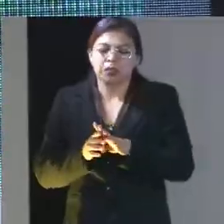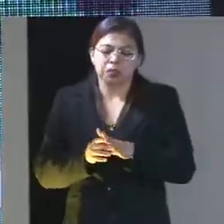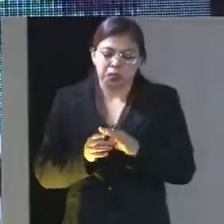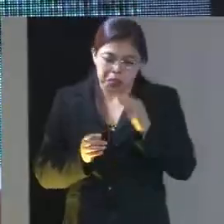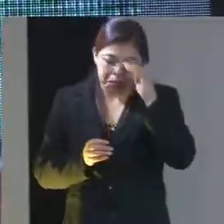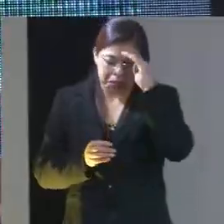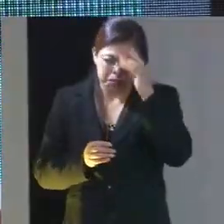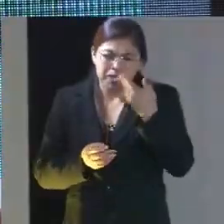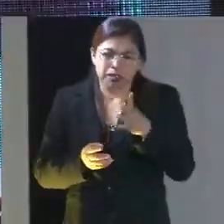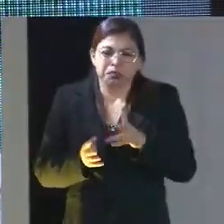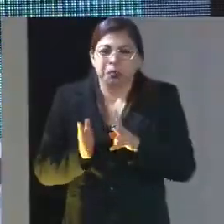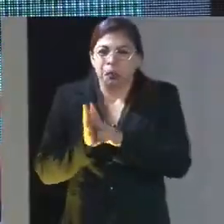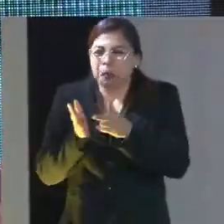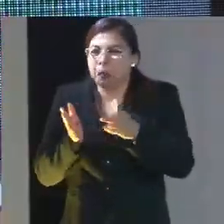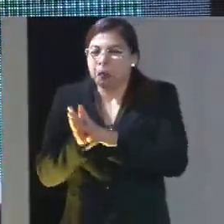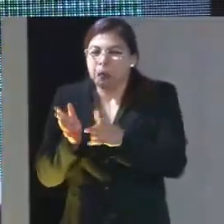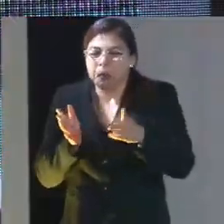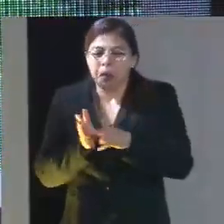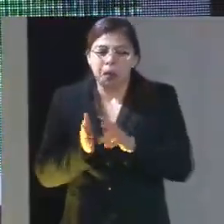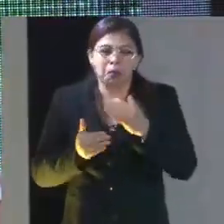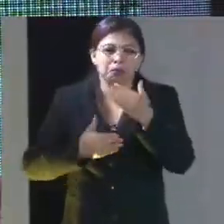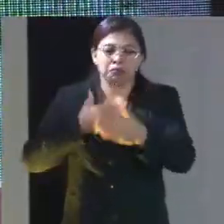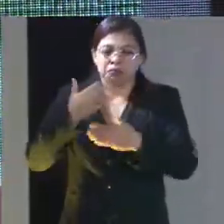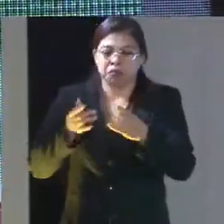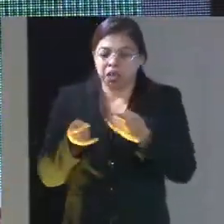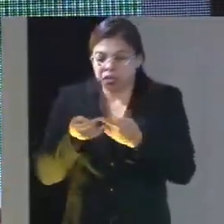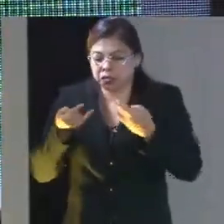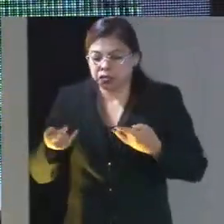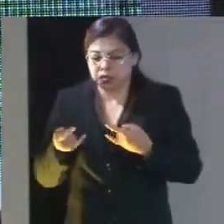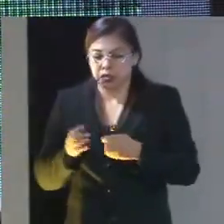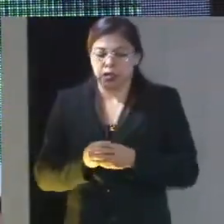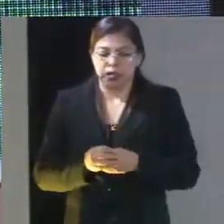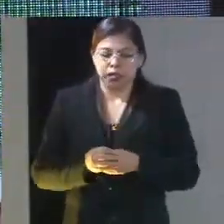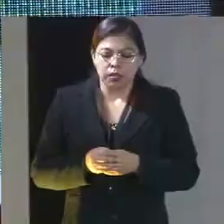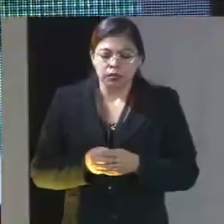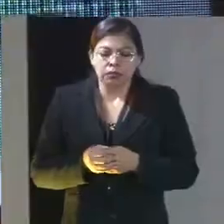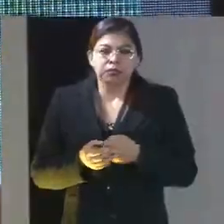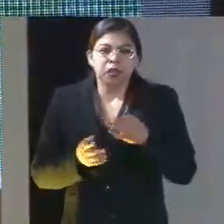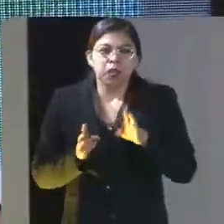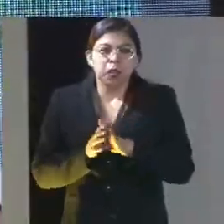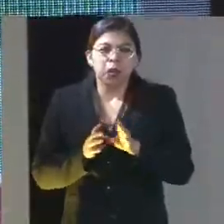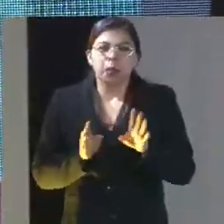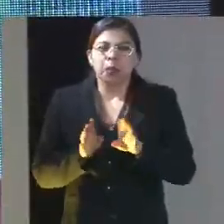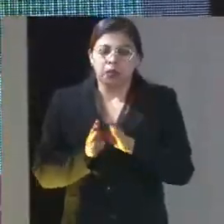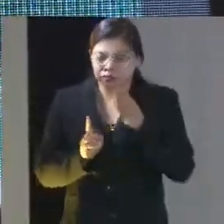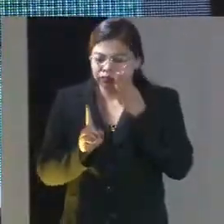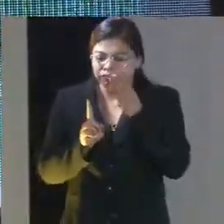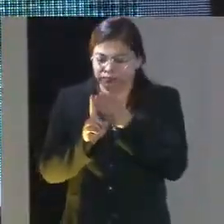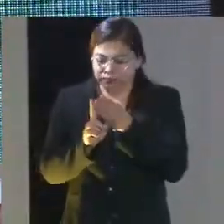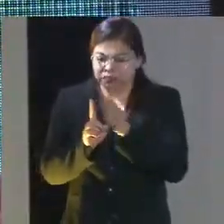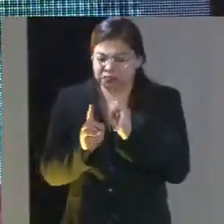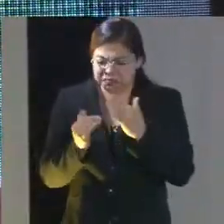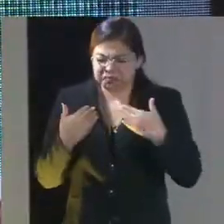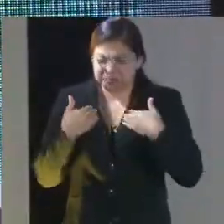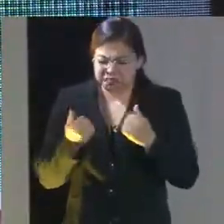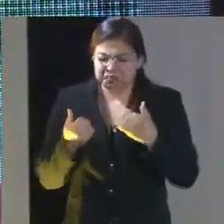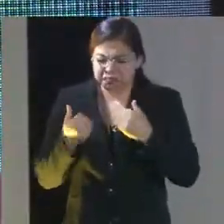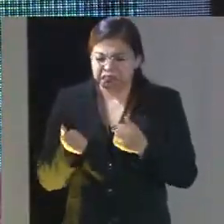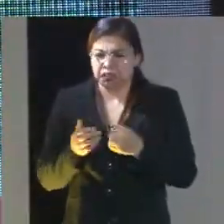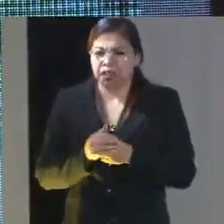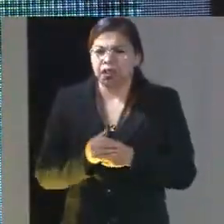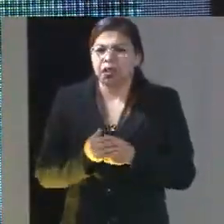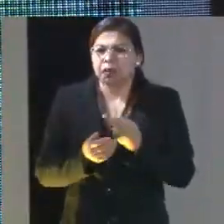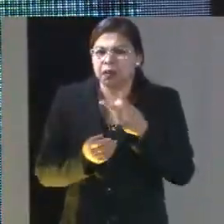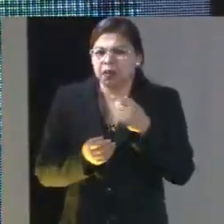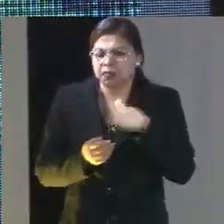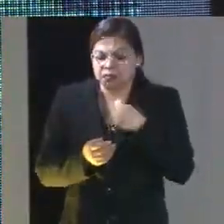versión periodística, eso se publicó en proceso, no está en un libro de historia. Sin embargo, es un enfoque atendible, pero que sin embargo me